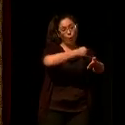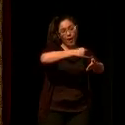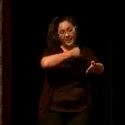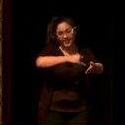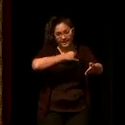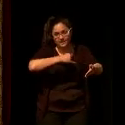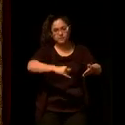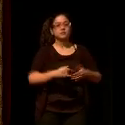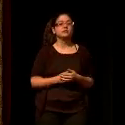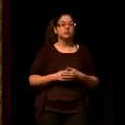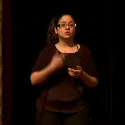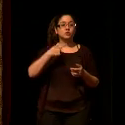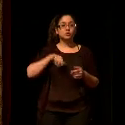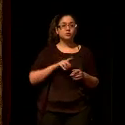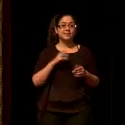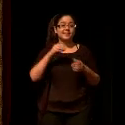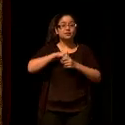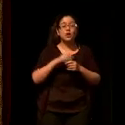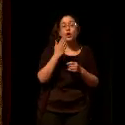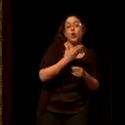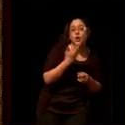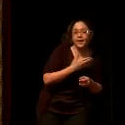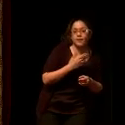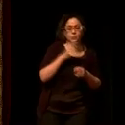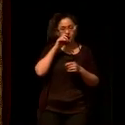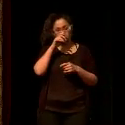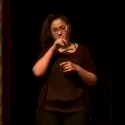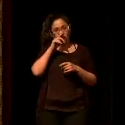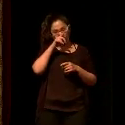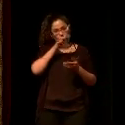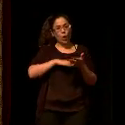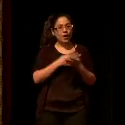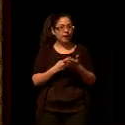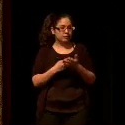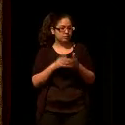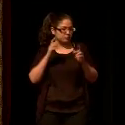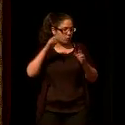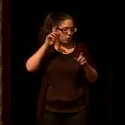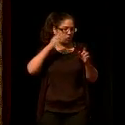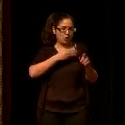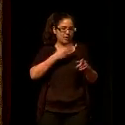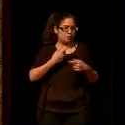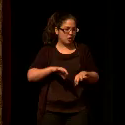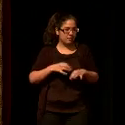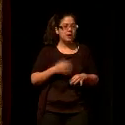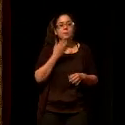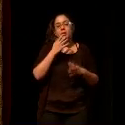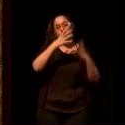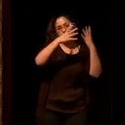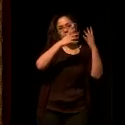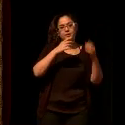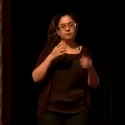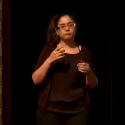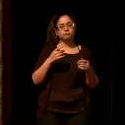dentro del horario lectivo dentro de las escuelas igual que el niño y la niña hace matemáticas y hace ciencias sociales